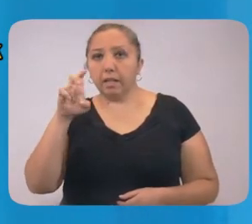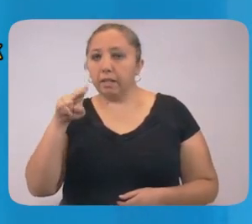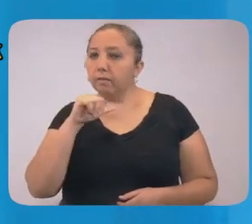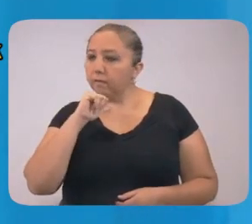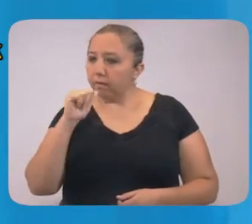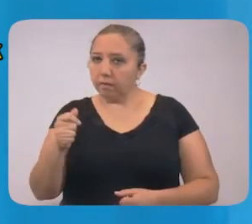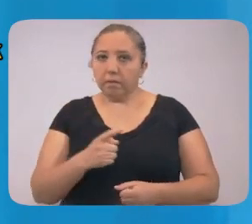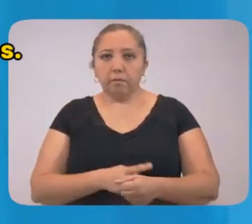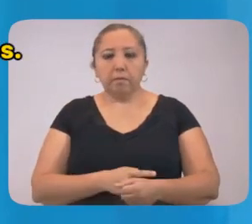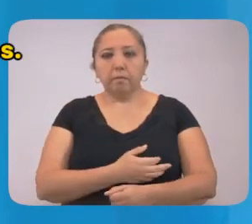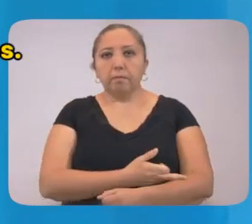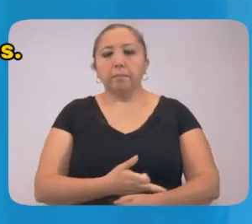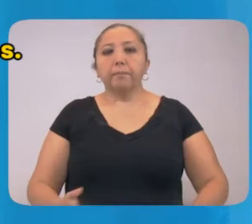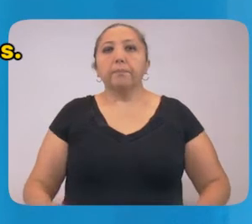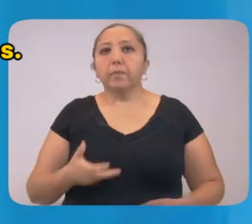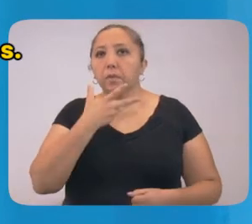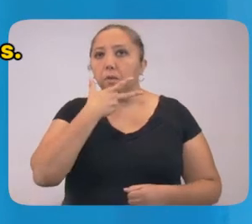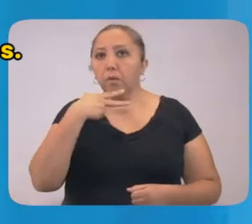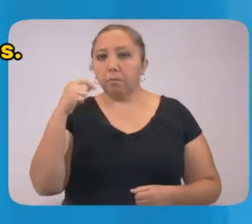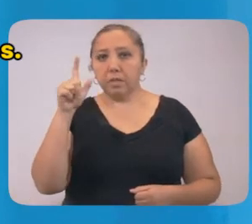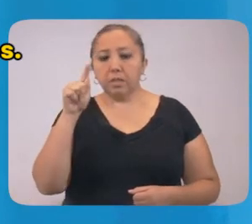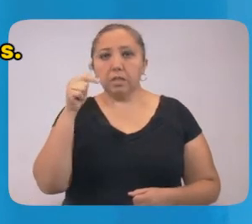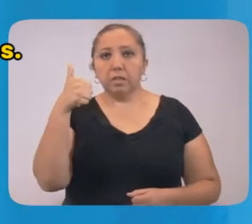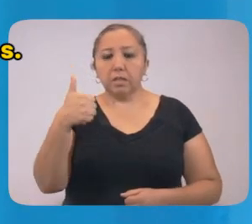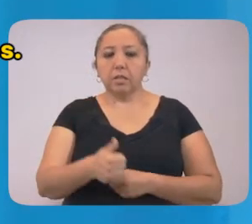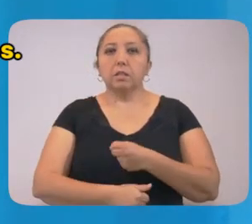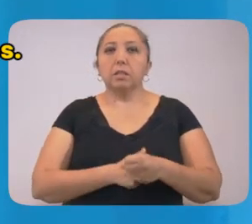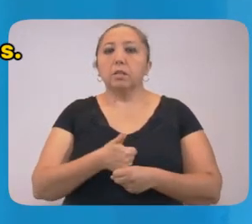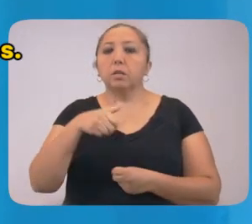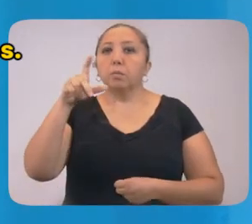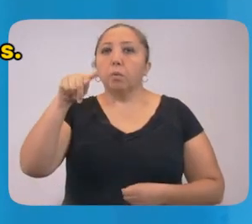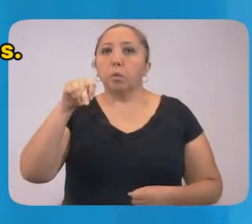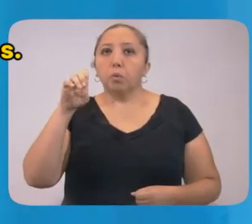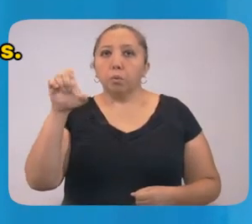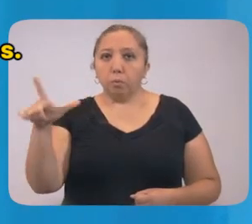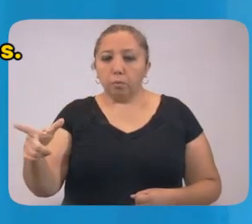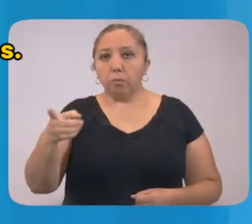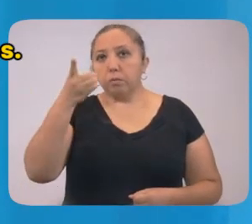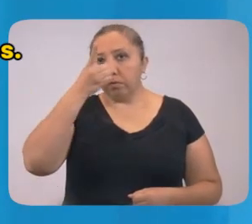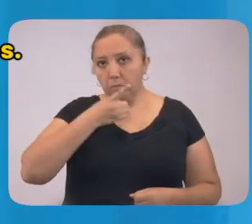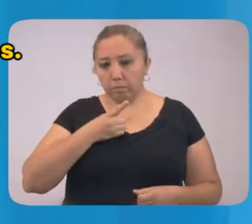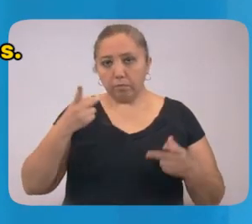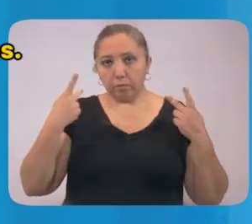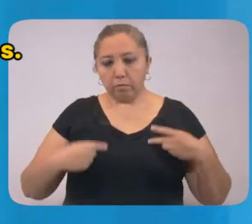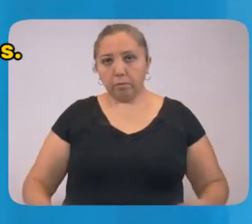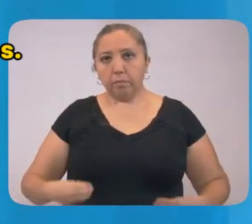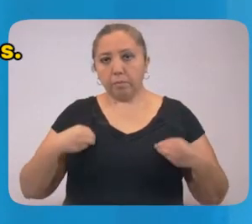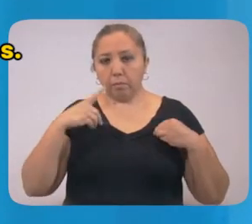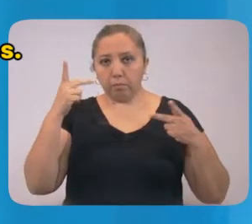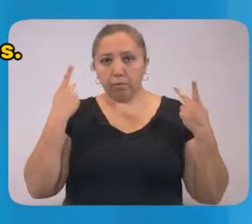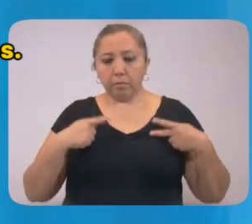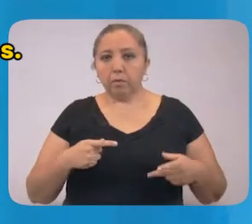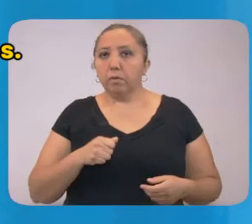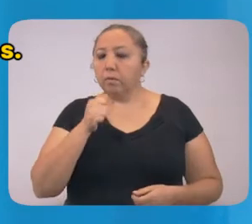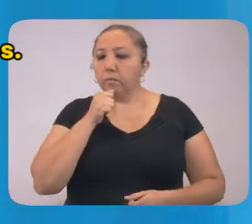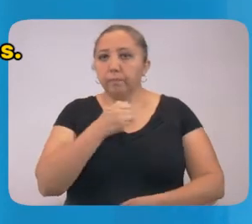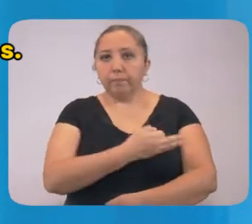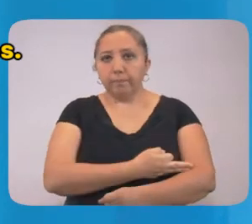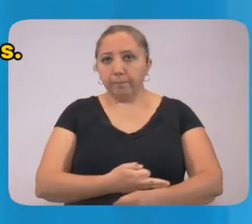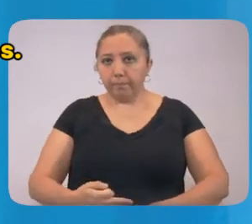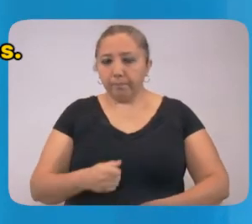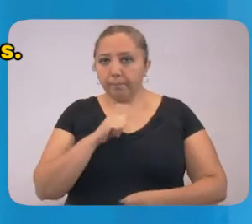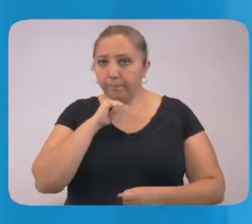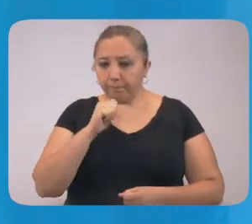contactos hombre de 76 años de motul con diabetes el paciente convivía con un contacto que no presenta